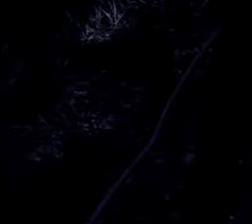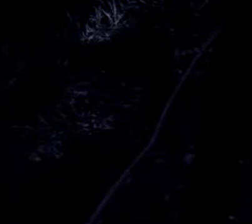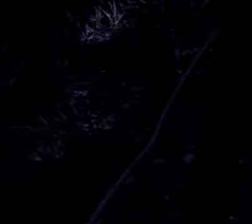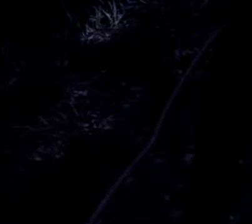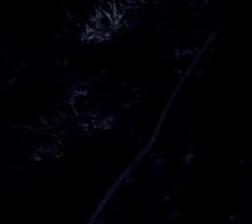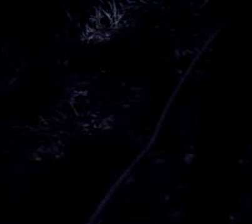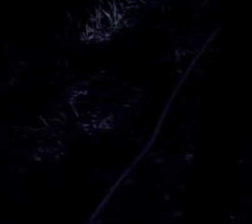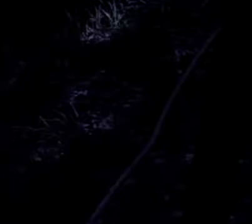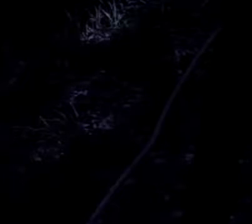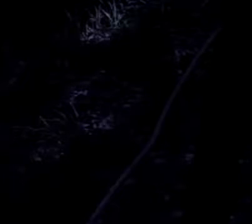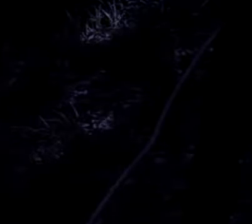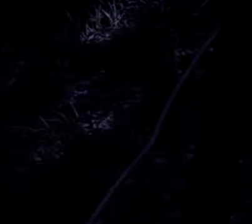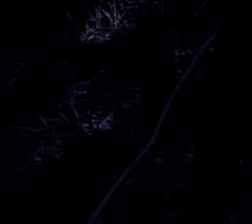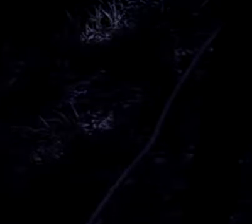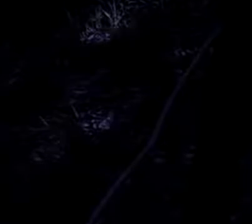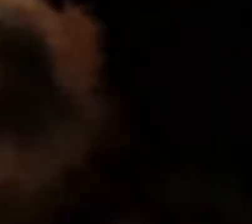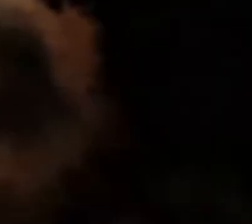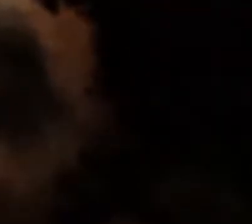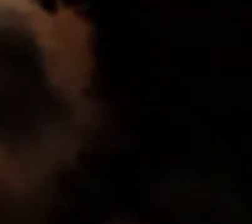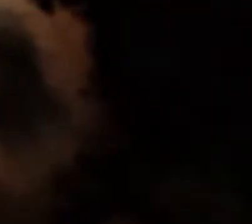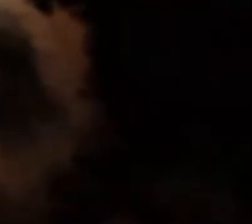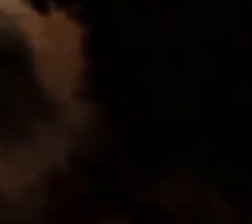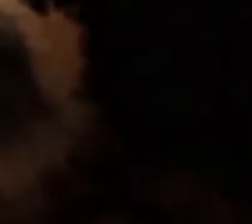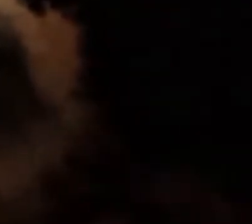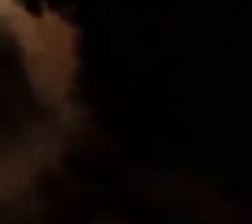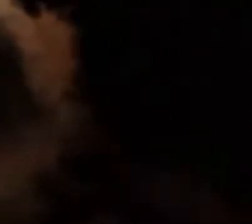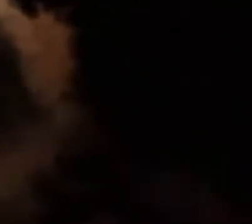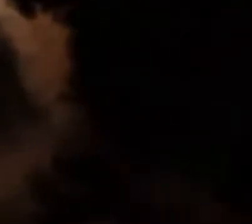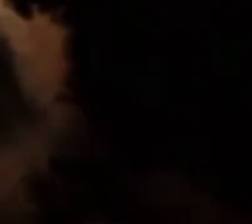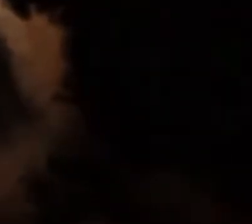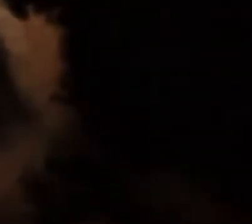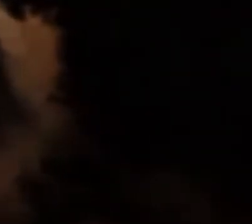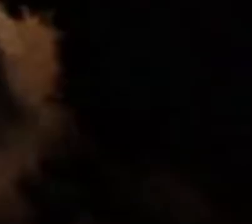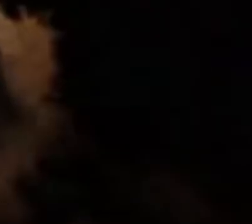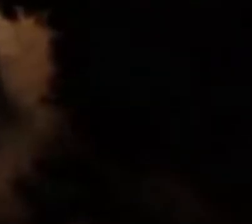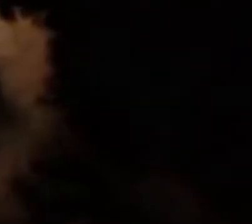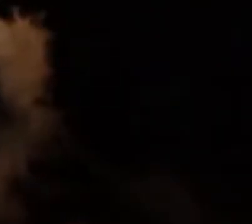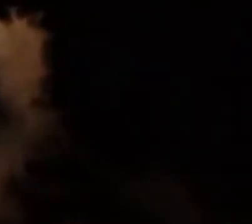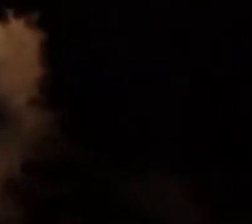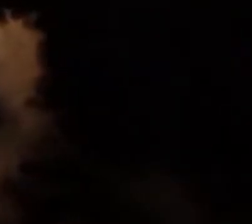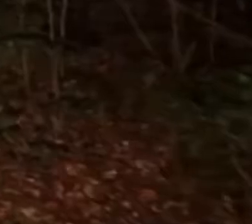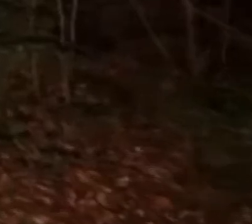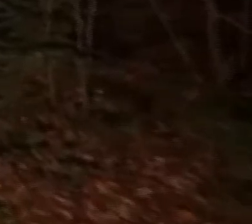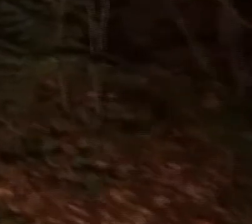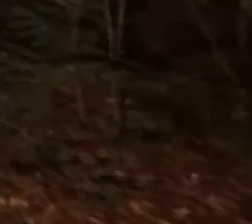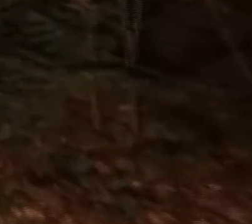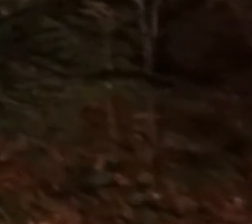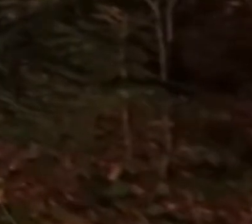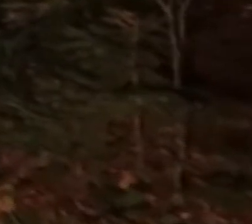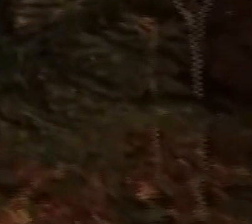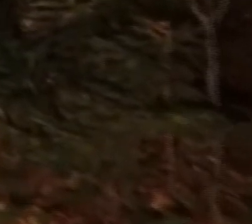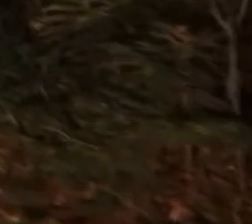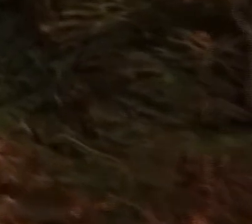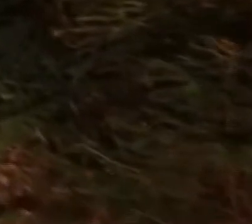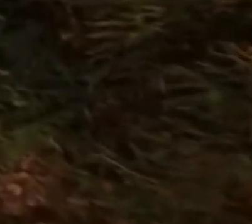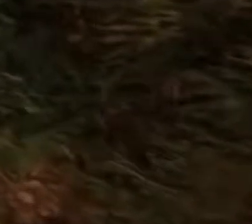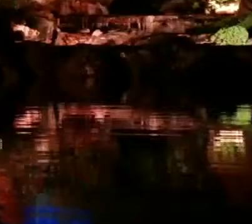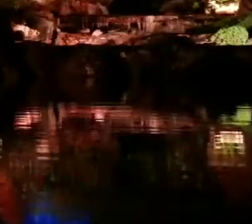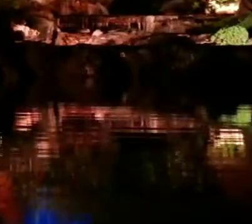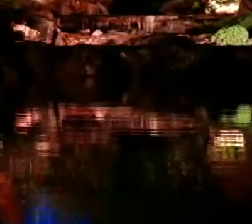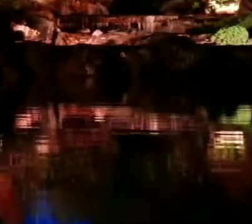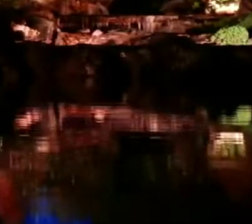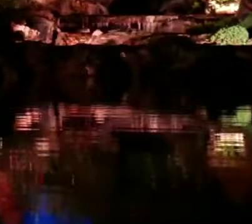creo que daba declaraciones recientemente de que en la nueva ley que va a haber, de una reforma que va a haber a la Ley General de Salud,